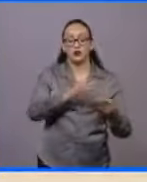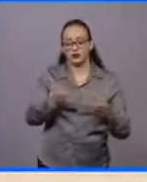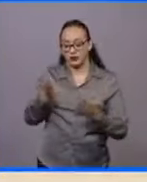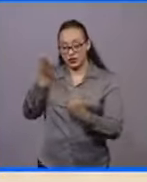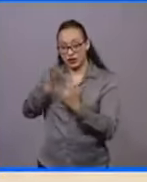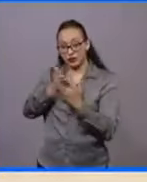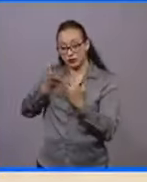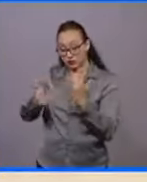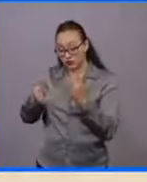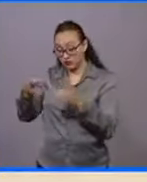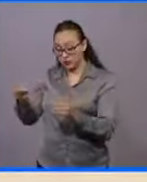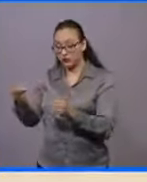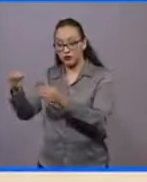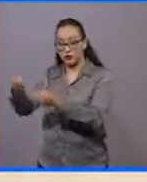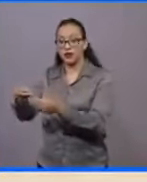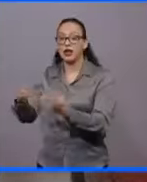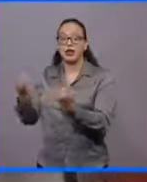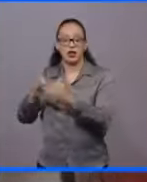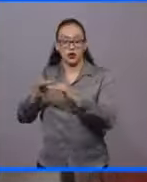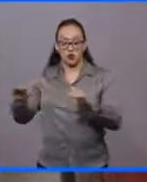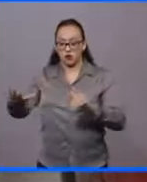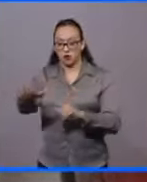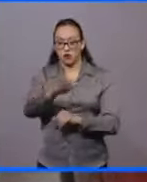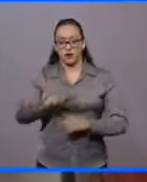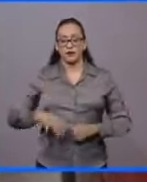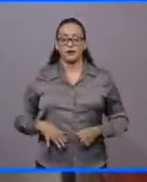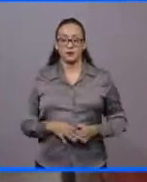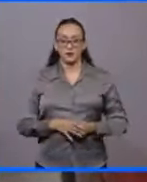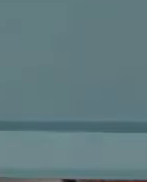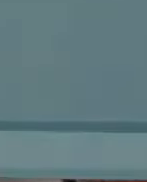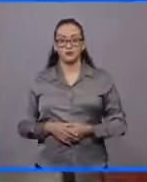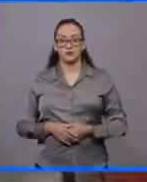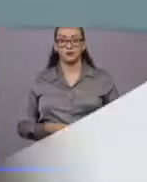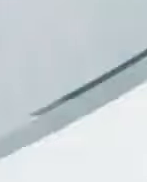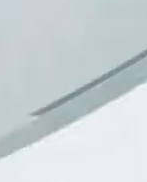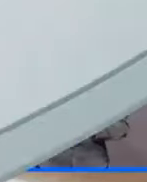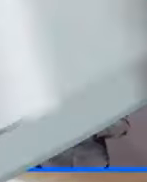y el resto de manera igualitaria.